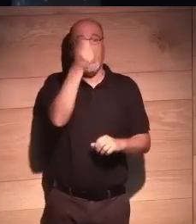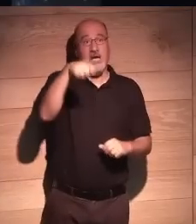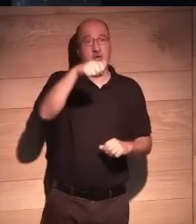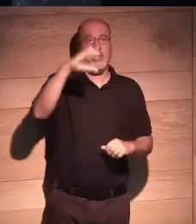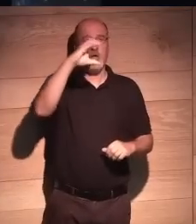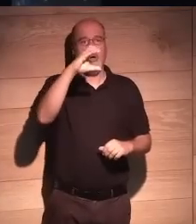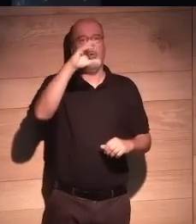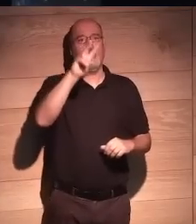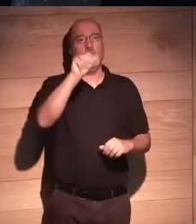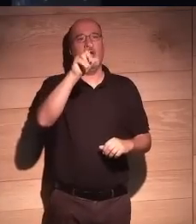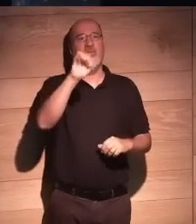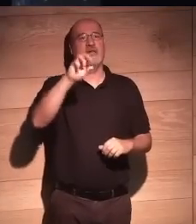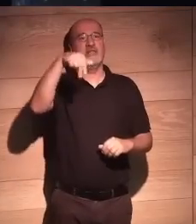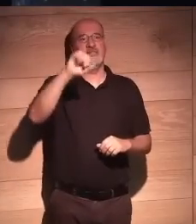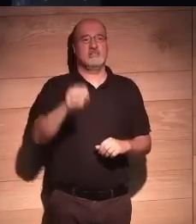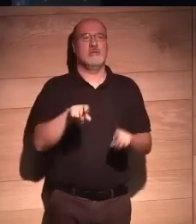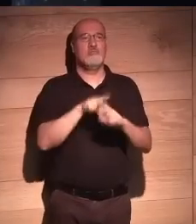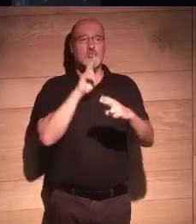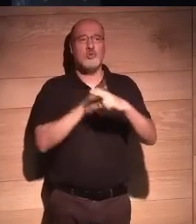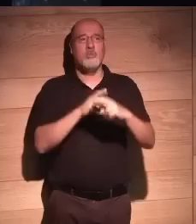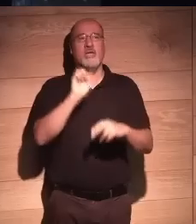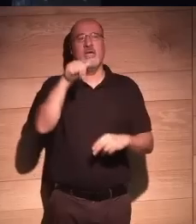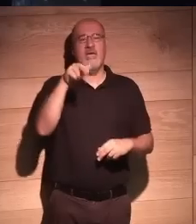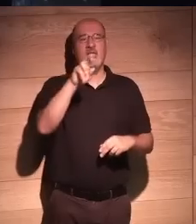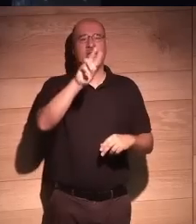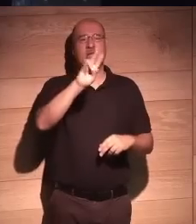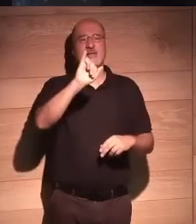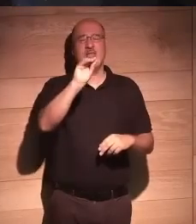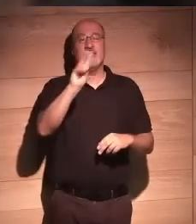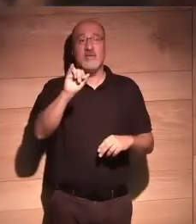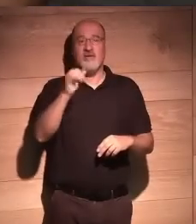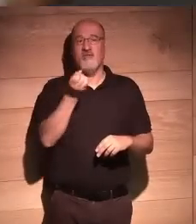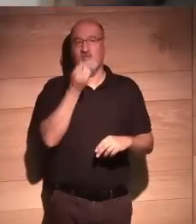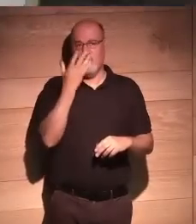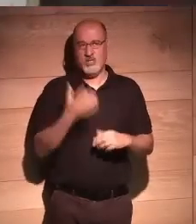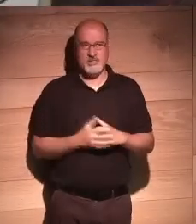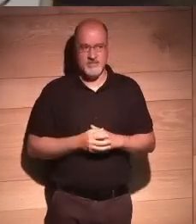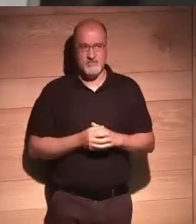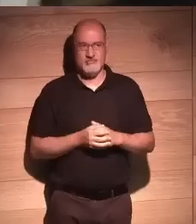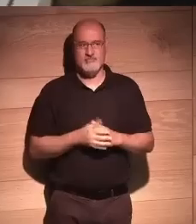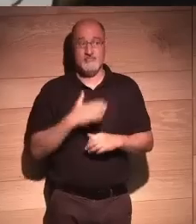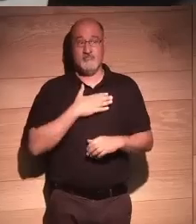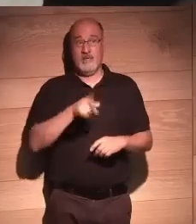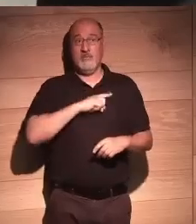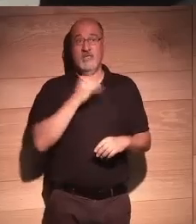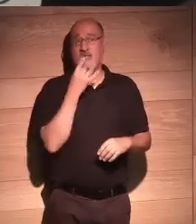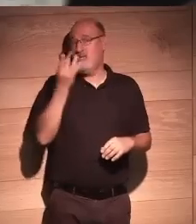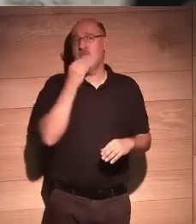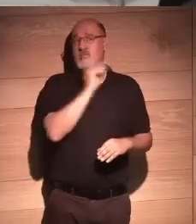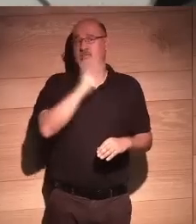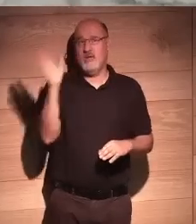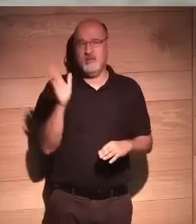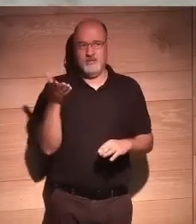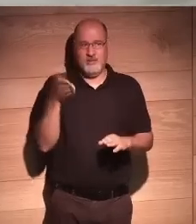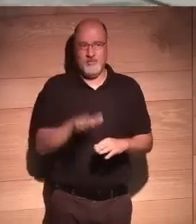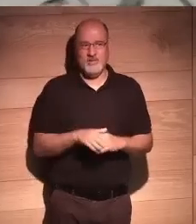@ Enrique. cuadernista, Enrique Flores, que nos está ilustrando. A mí me tienes que sacar ideal, vale. Ideal de la muerte. No